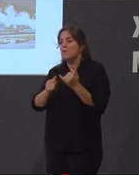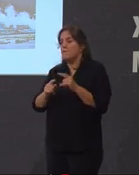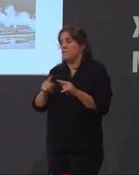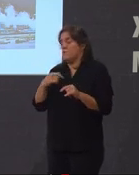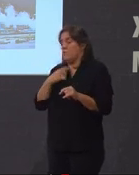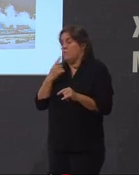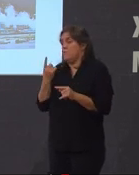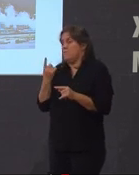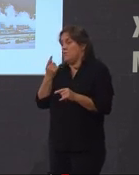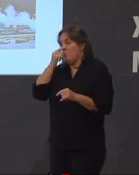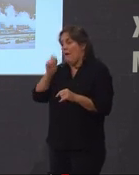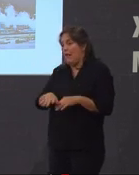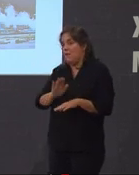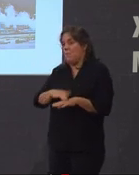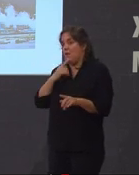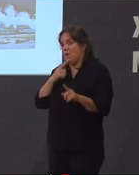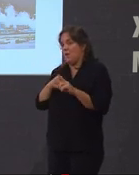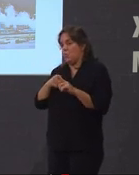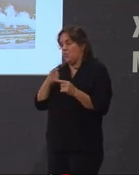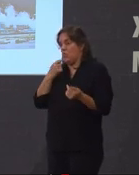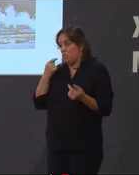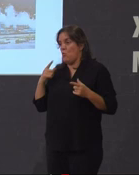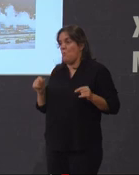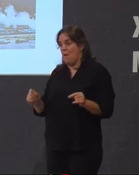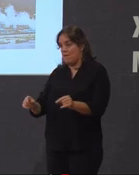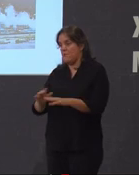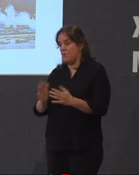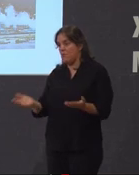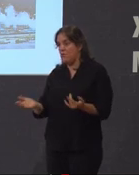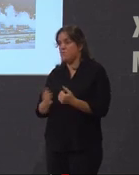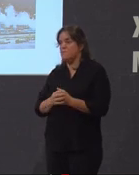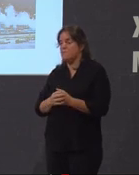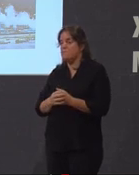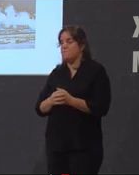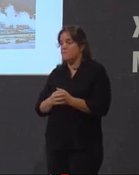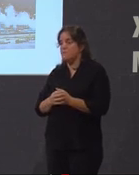non serviría para o marisqueo. Entón,